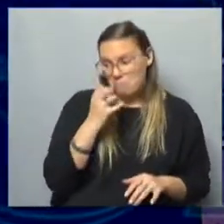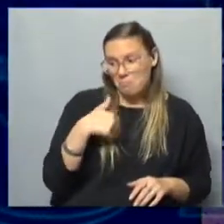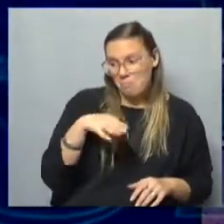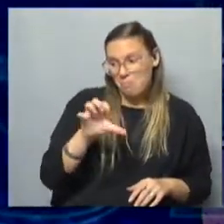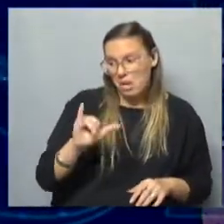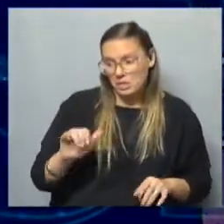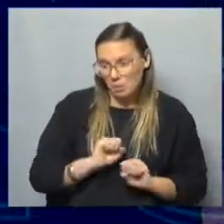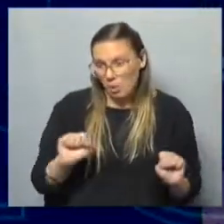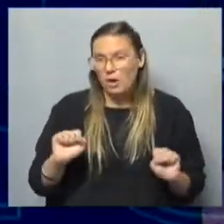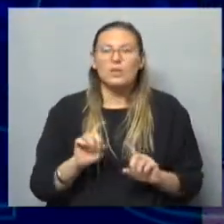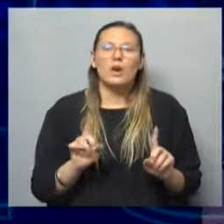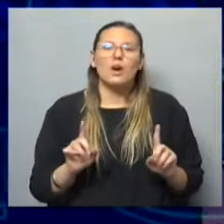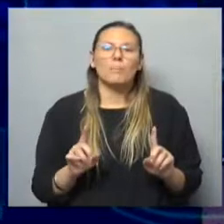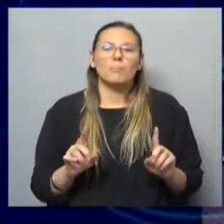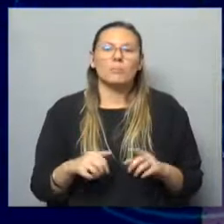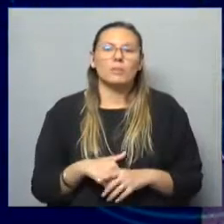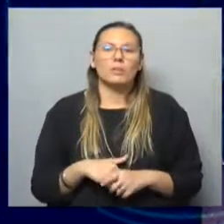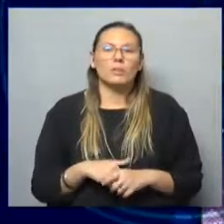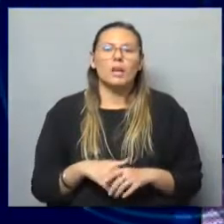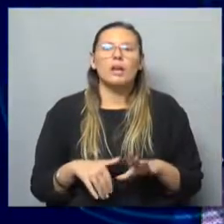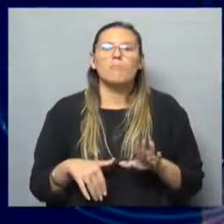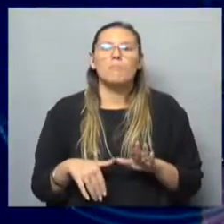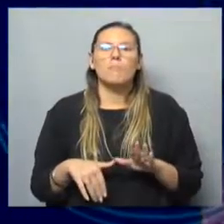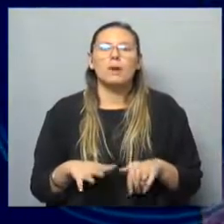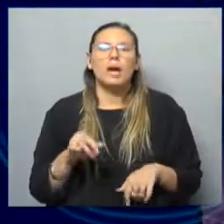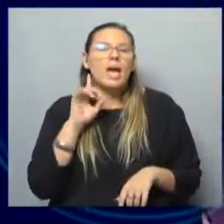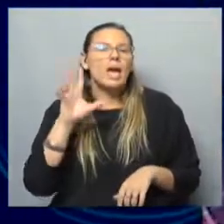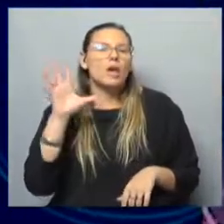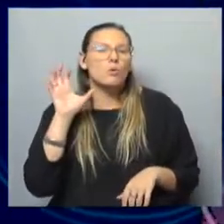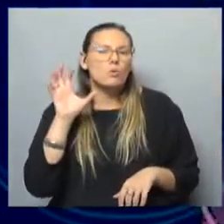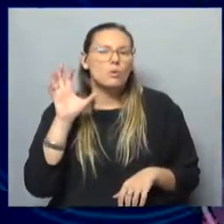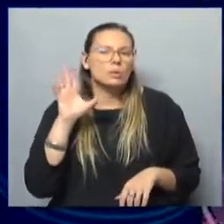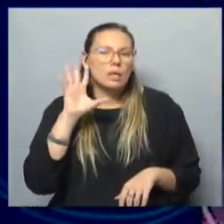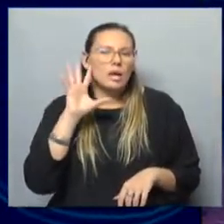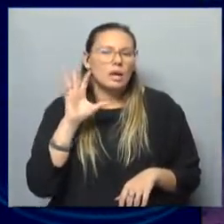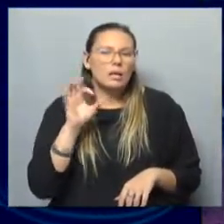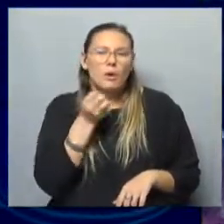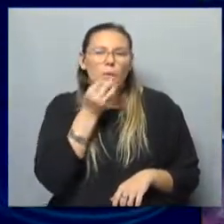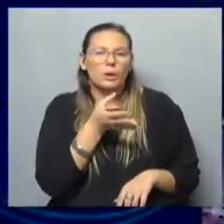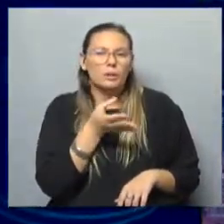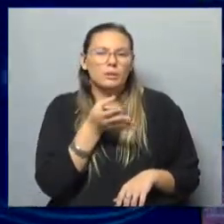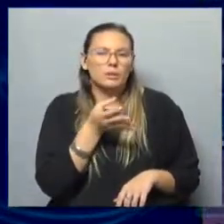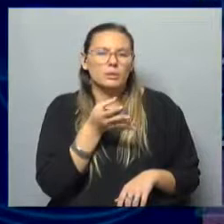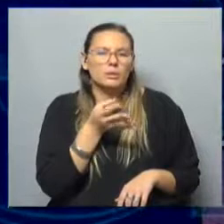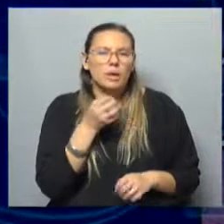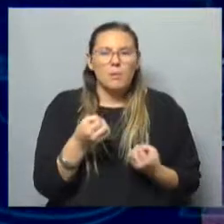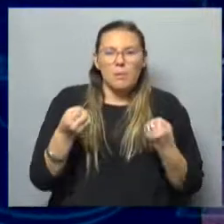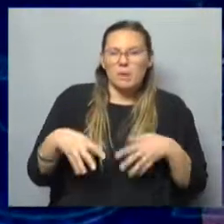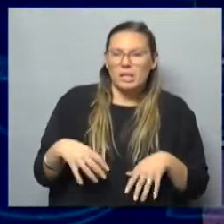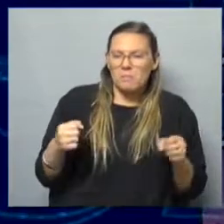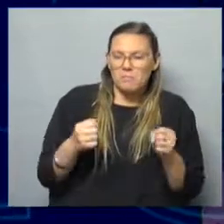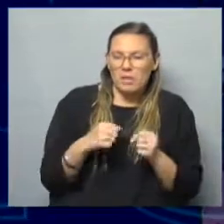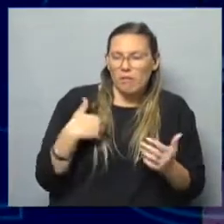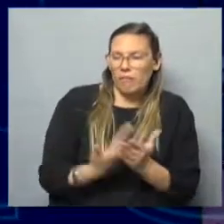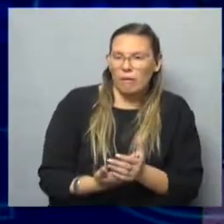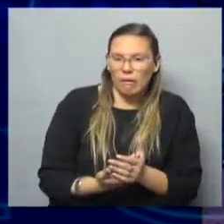¿eh? No, y lo que más tiene la impro es esto de escucha y me parece que es algo que muy bueno, es como el perder el miedo al fracaso, que es como